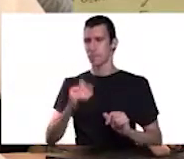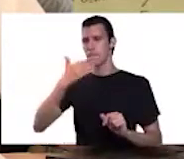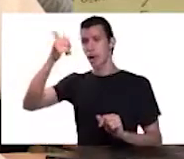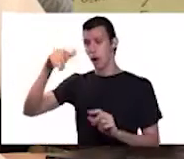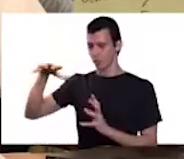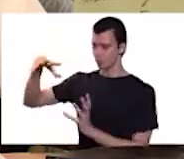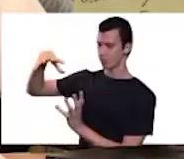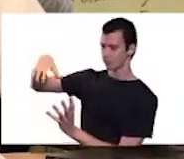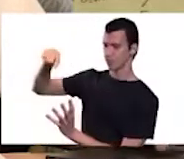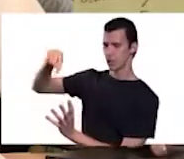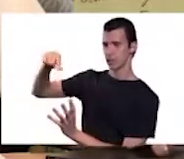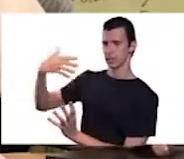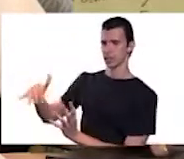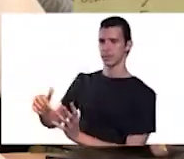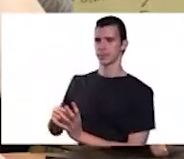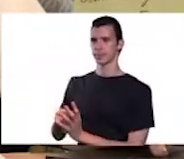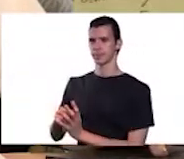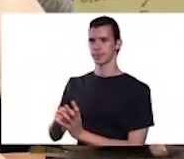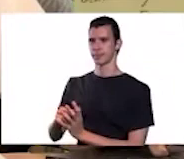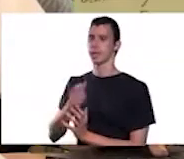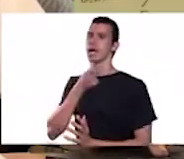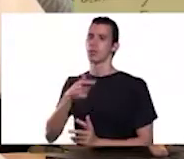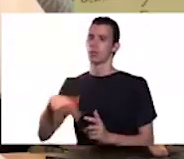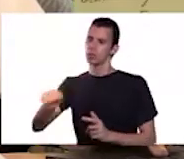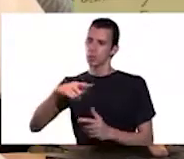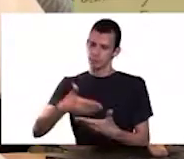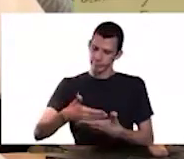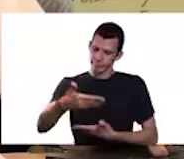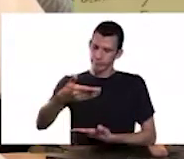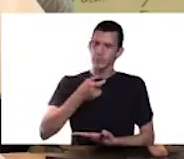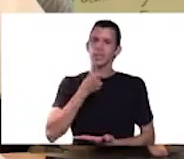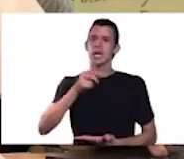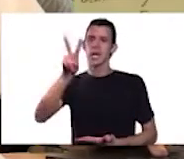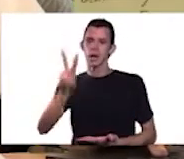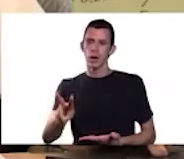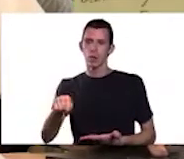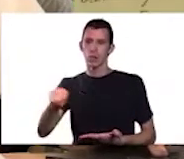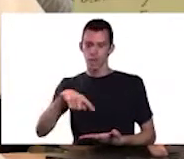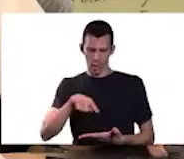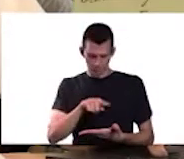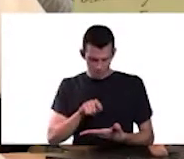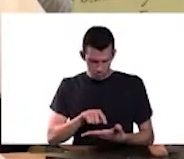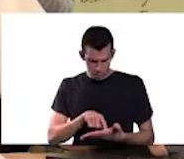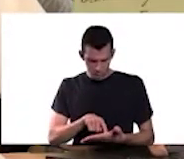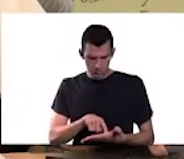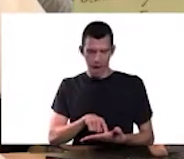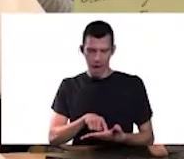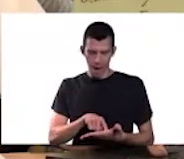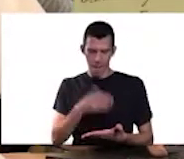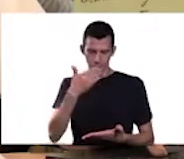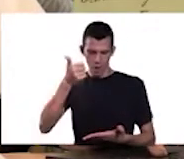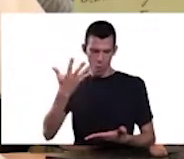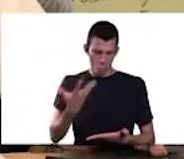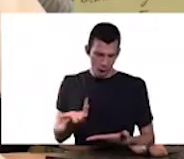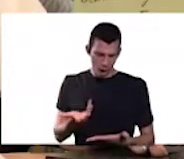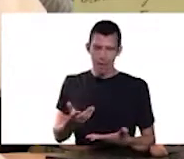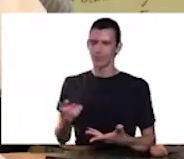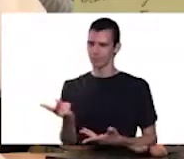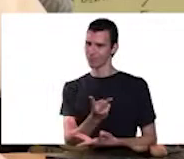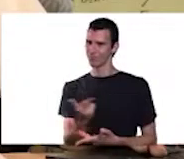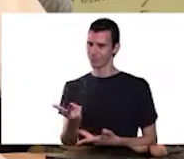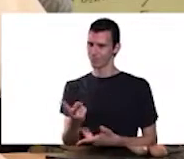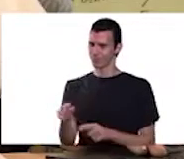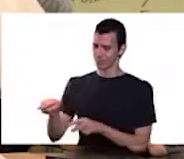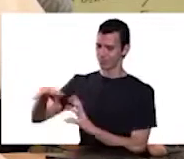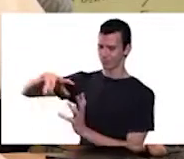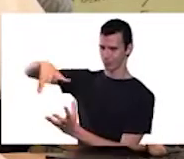trabajo de control, por lo tanto, es un elemento en el cual hay que prepararse porque lo vamos a estar preguntando. En